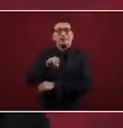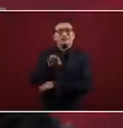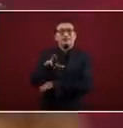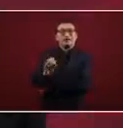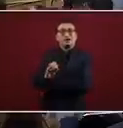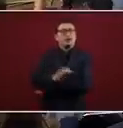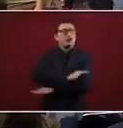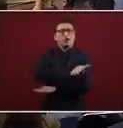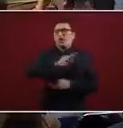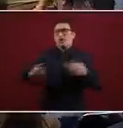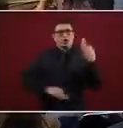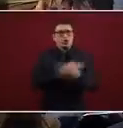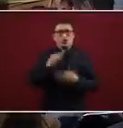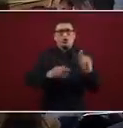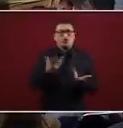Todos